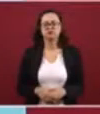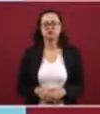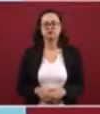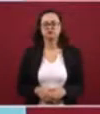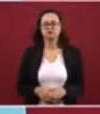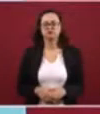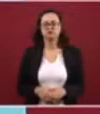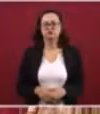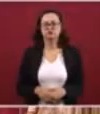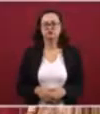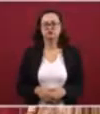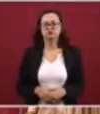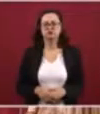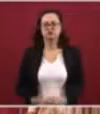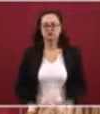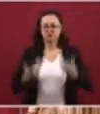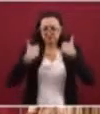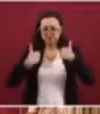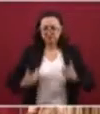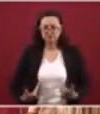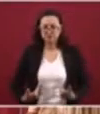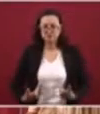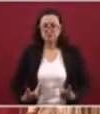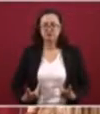renegar de mi